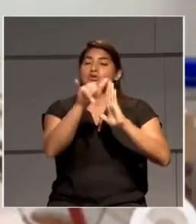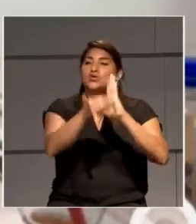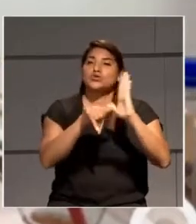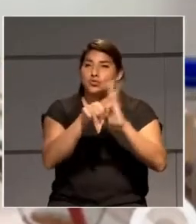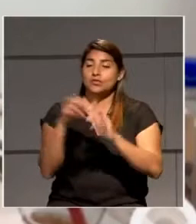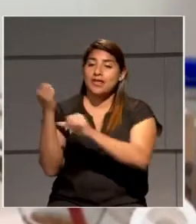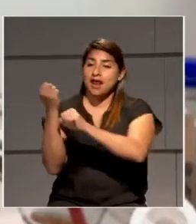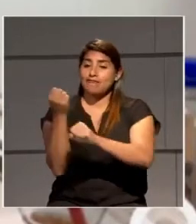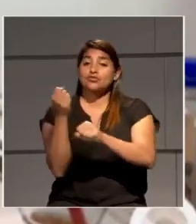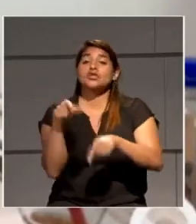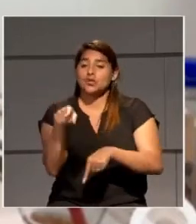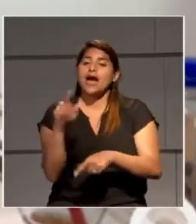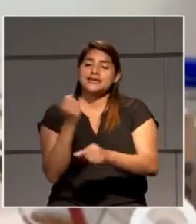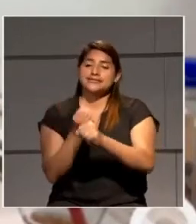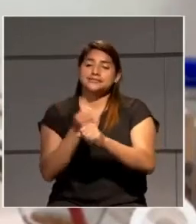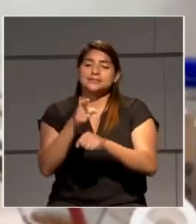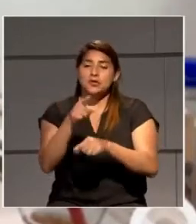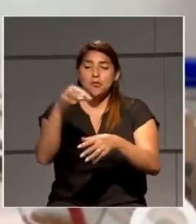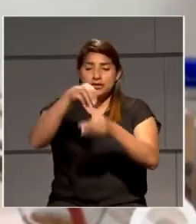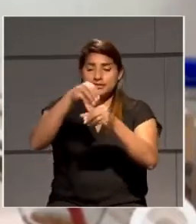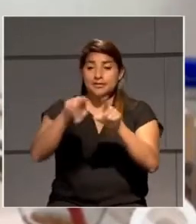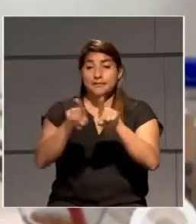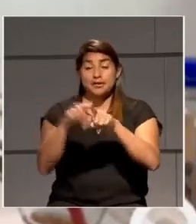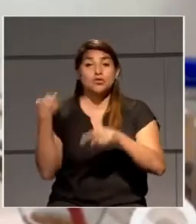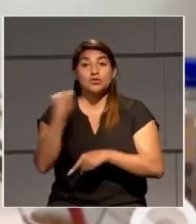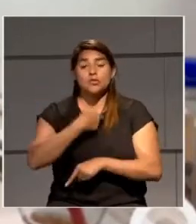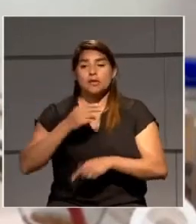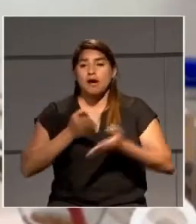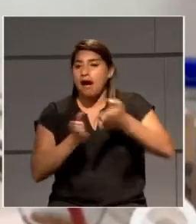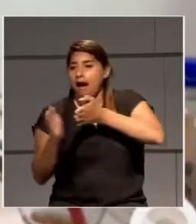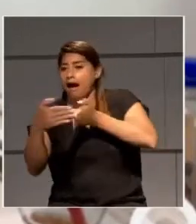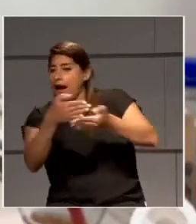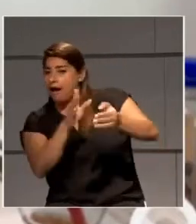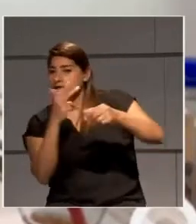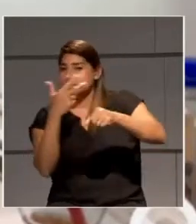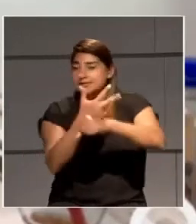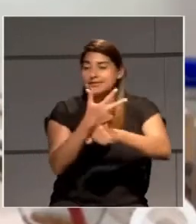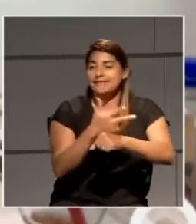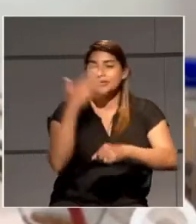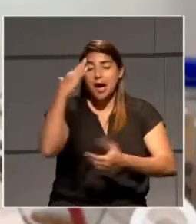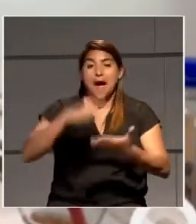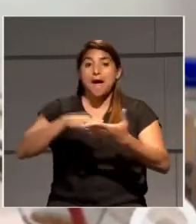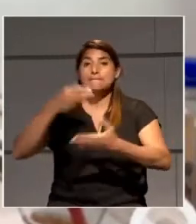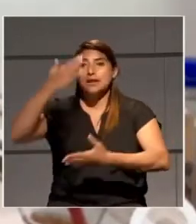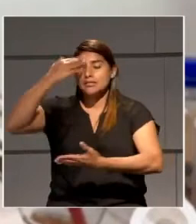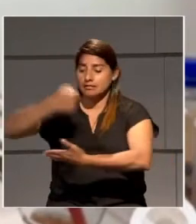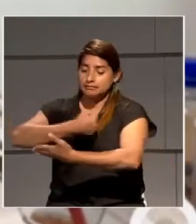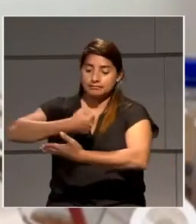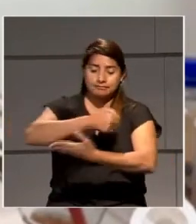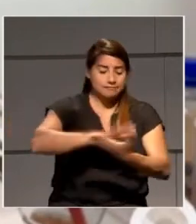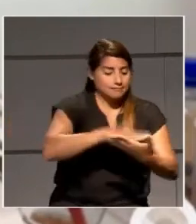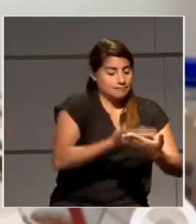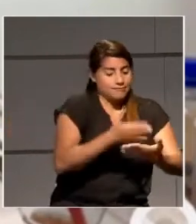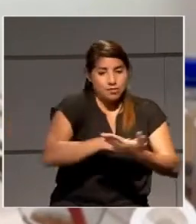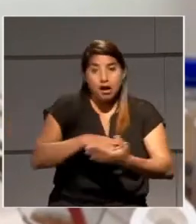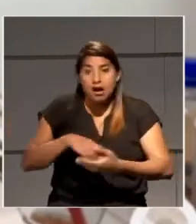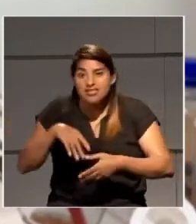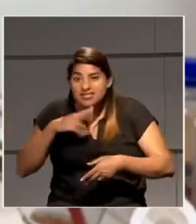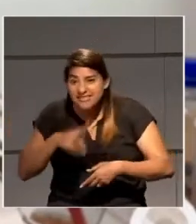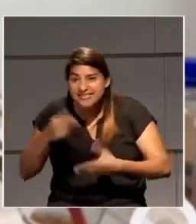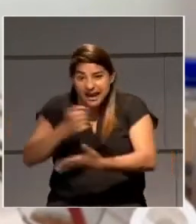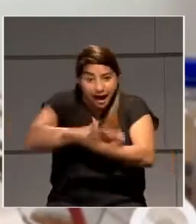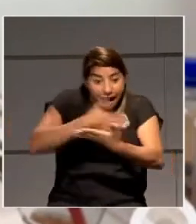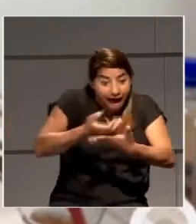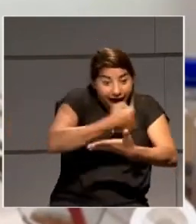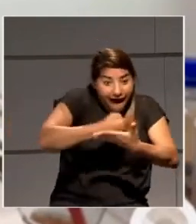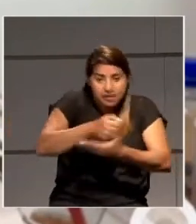en el YouTube de la fundación, sí, ahí está. Y tuvimos unas aventuras chivísimas, Nayu. Aprendí a cocinar. ¿A cocinar, Plu? Sí, a